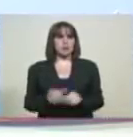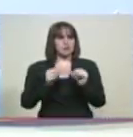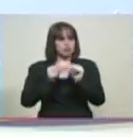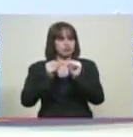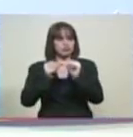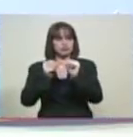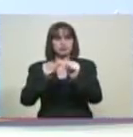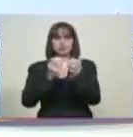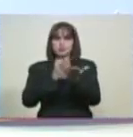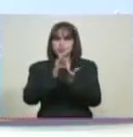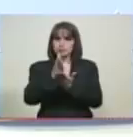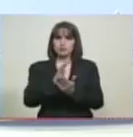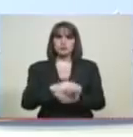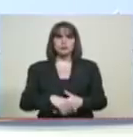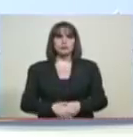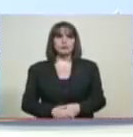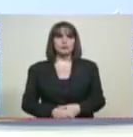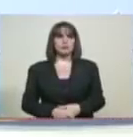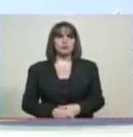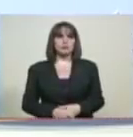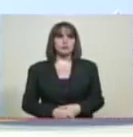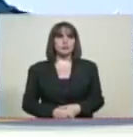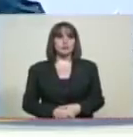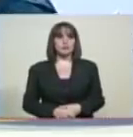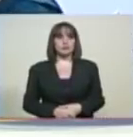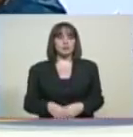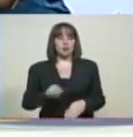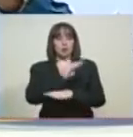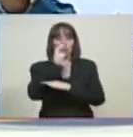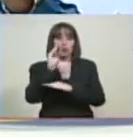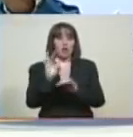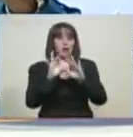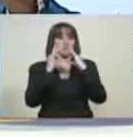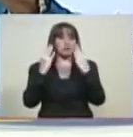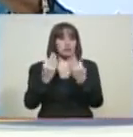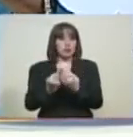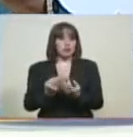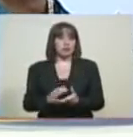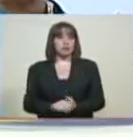vamos proteger la familia